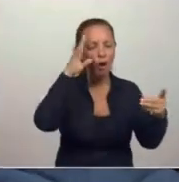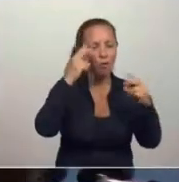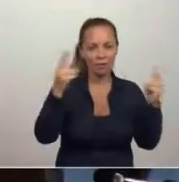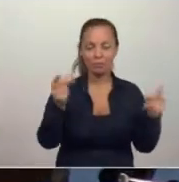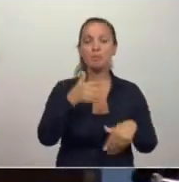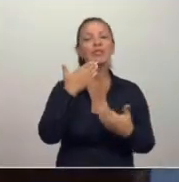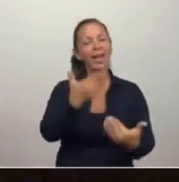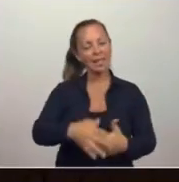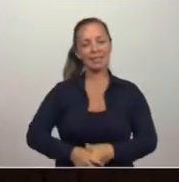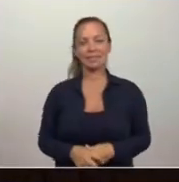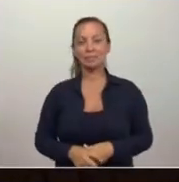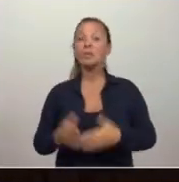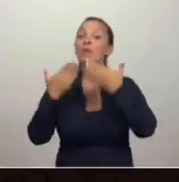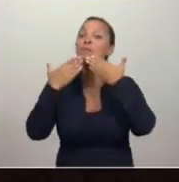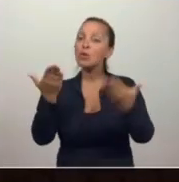gracias muchas gracias señor gobernador